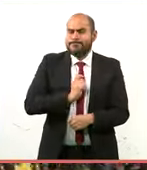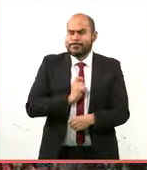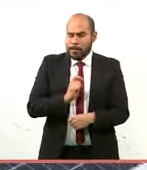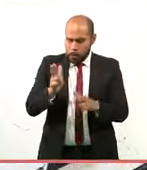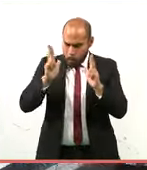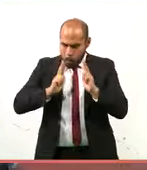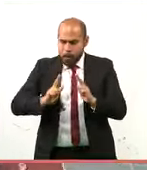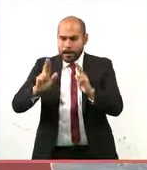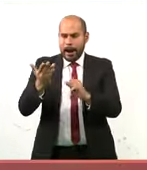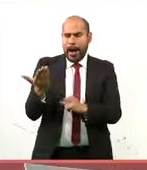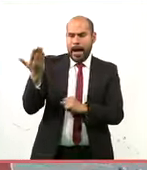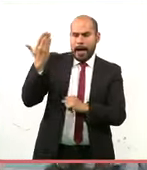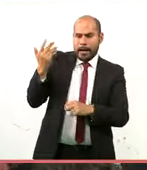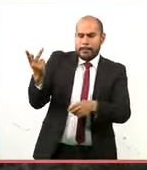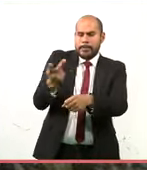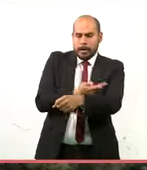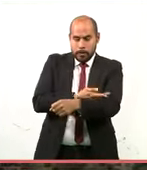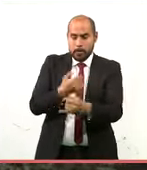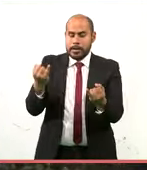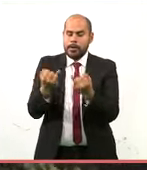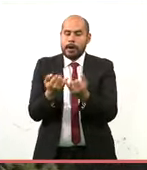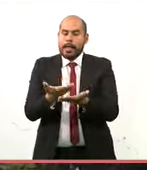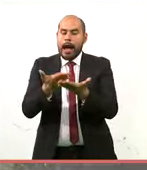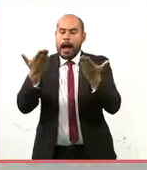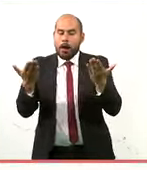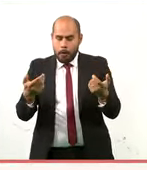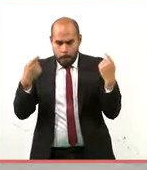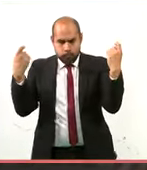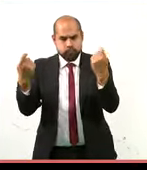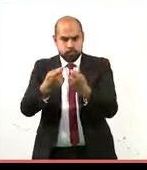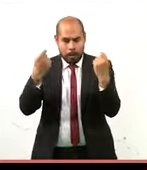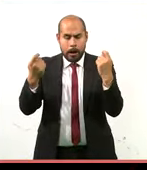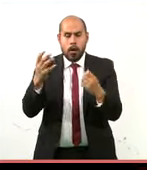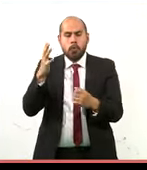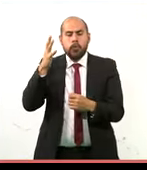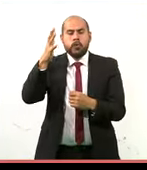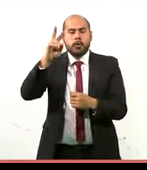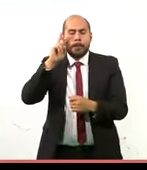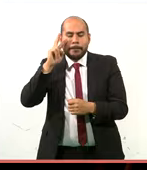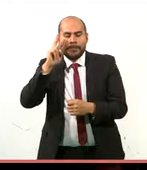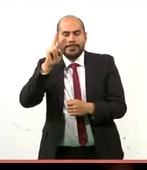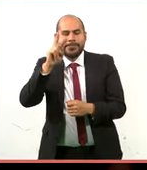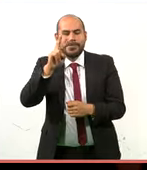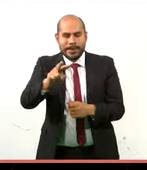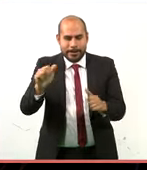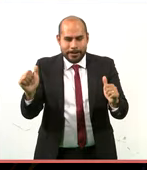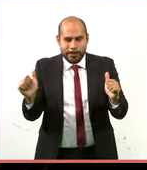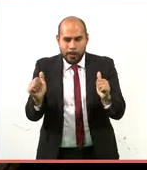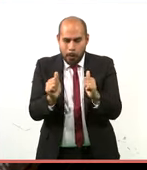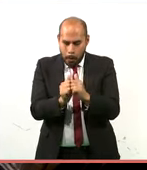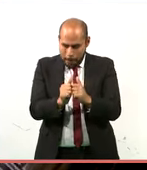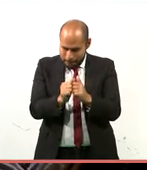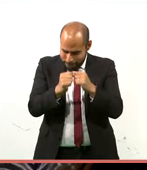honrar nuestro pasado, de celebrar nuestro presente y de mirar hacia el futuro con